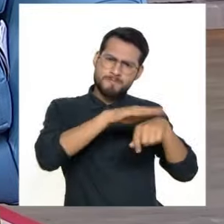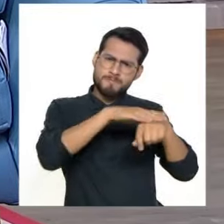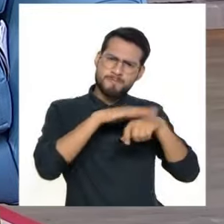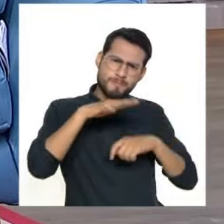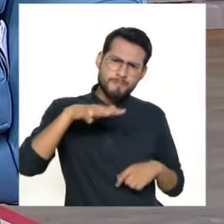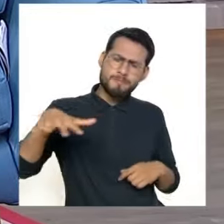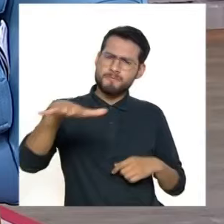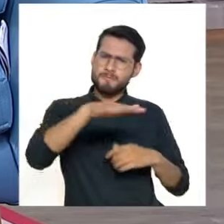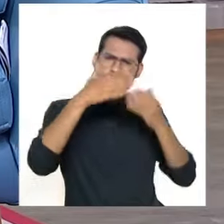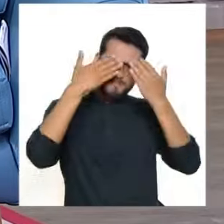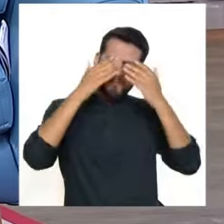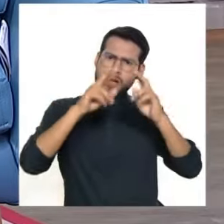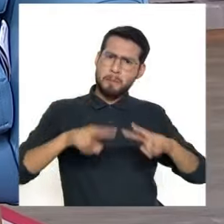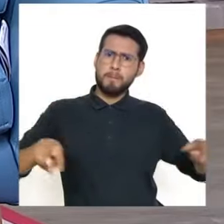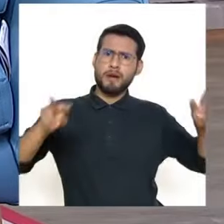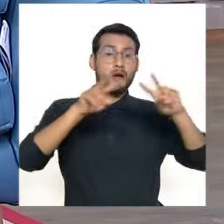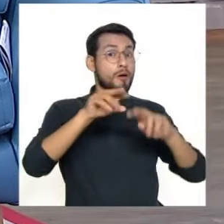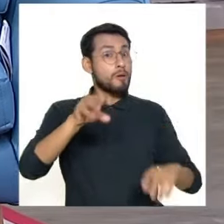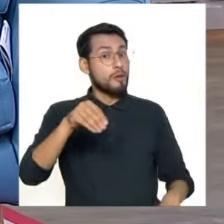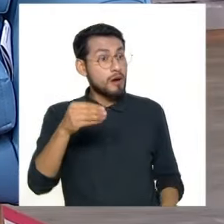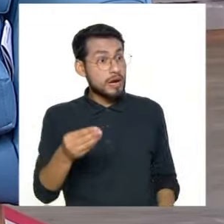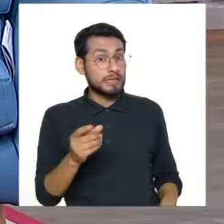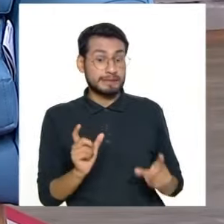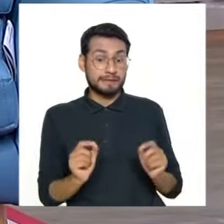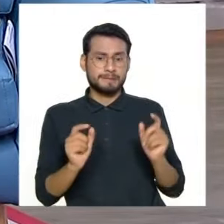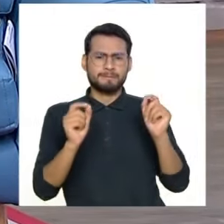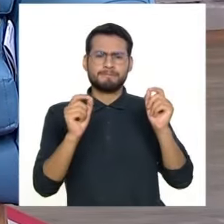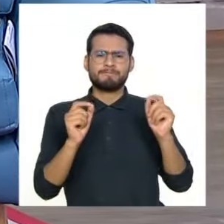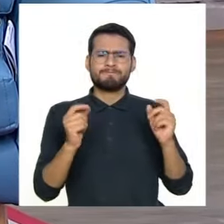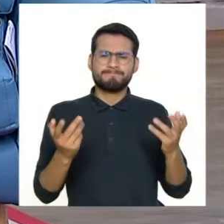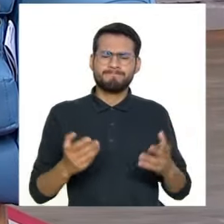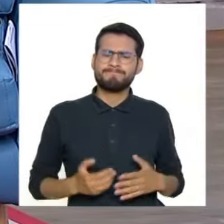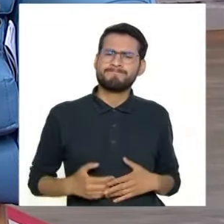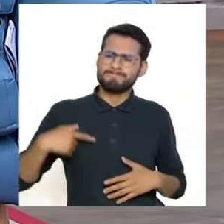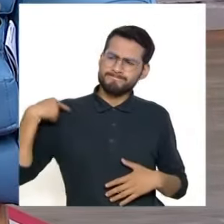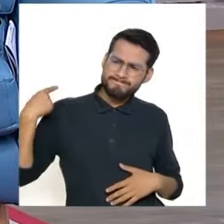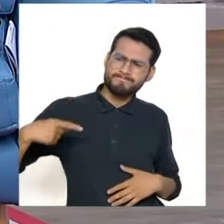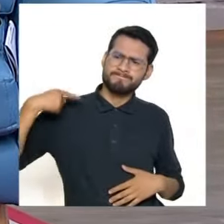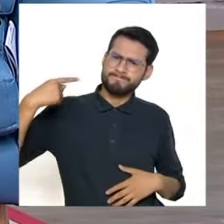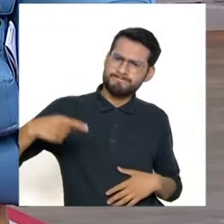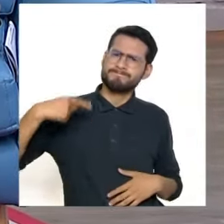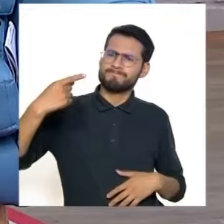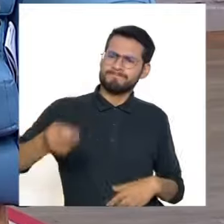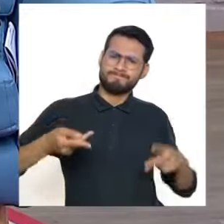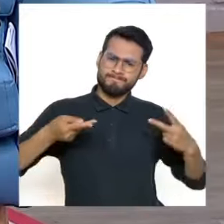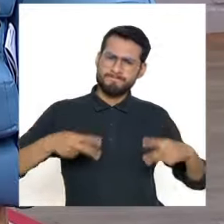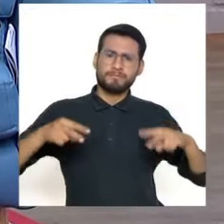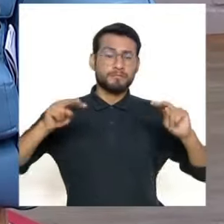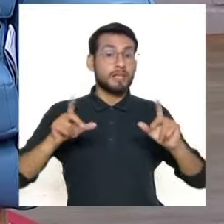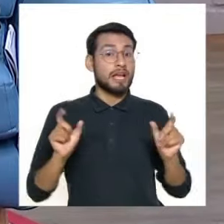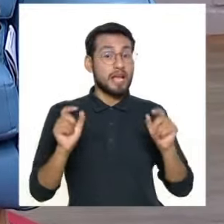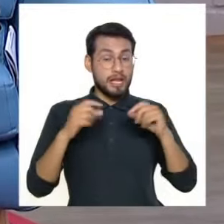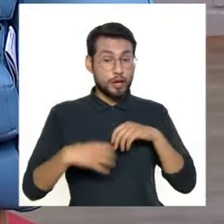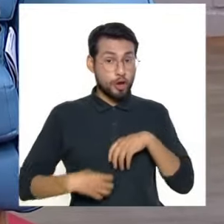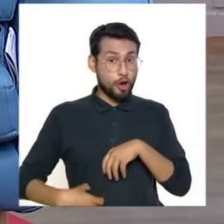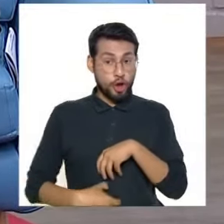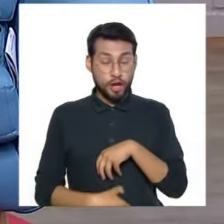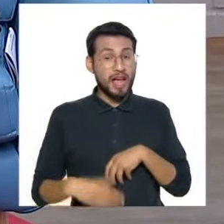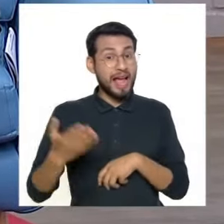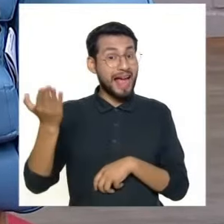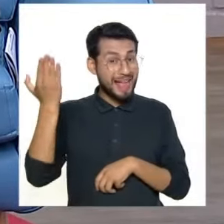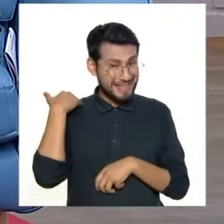nuestros televidentes a nivel nacional porque es un cáncer que está día a día en ascenso el cáncer de estómago históricamente era el